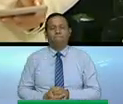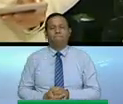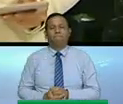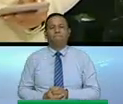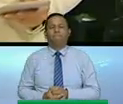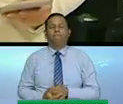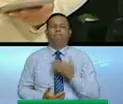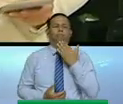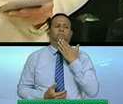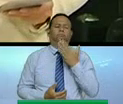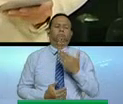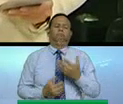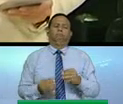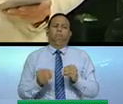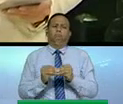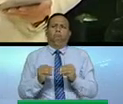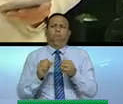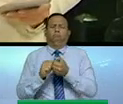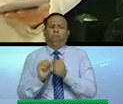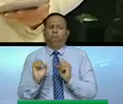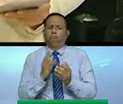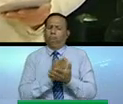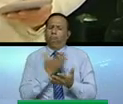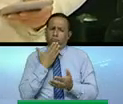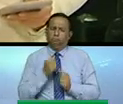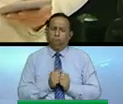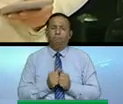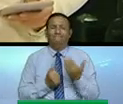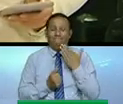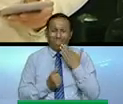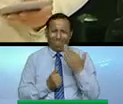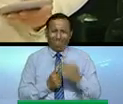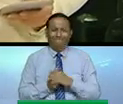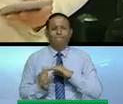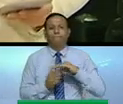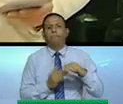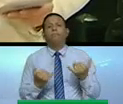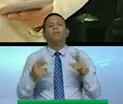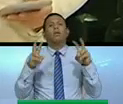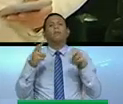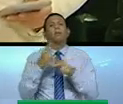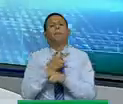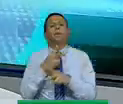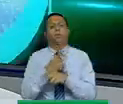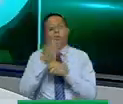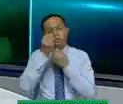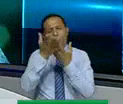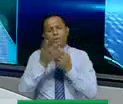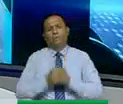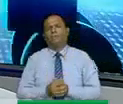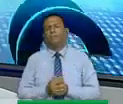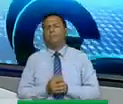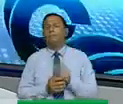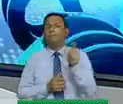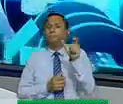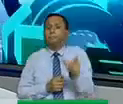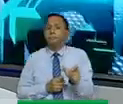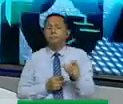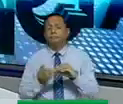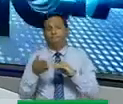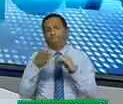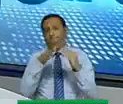no se reporten en las próximas horas. Gracias, Adriana. Vamos con noticias de Crónica Roja. Un ciudadano murió tras